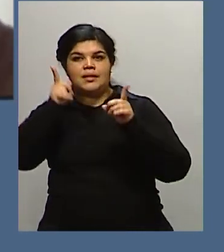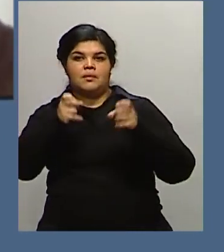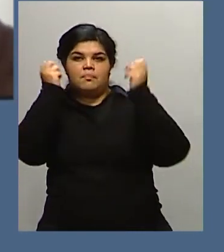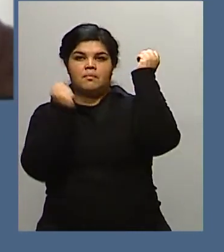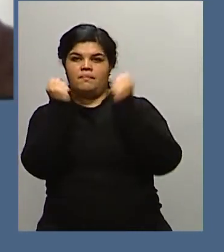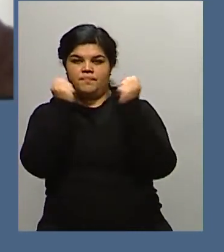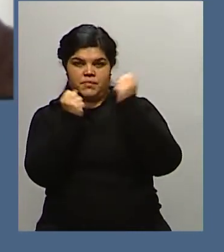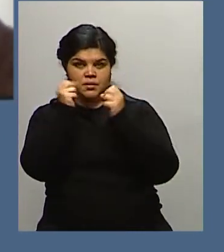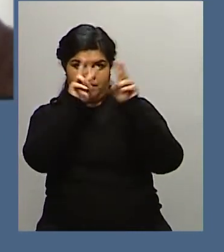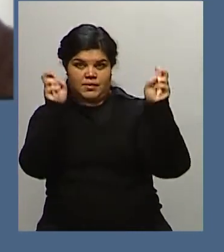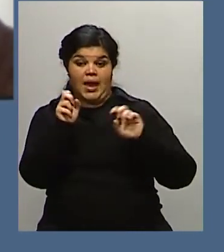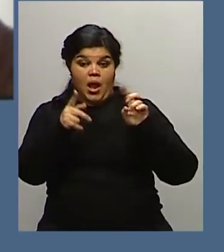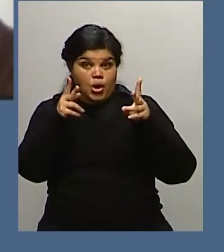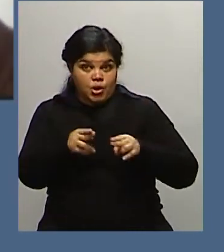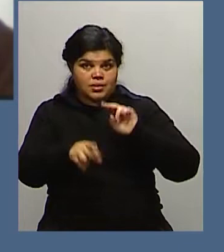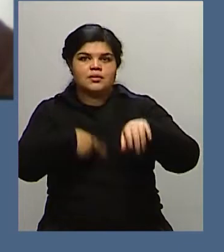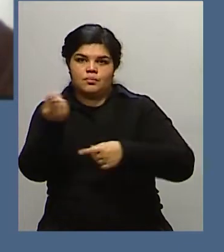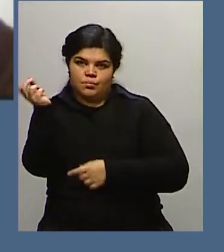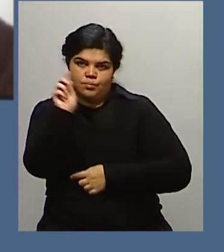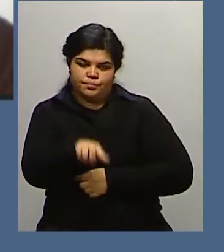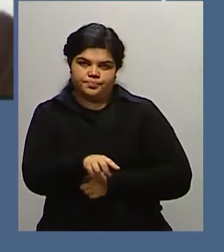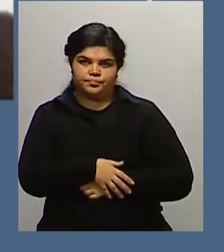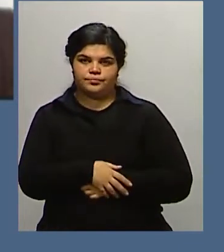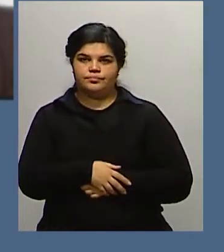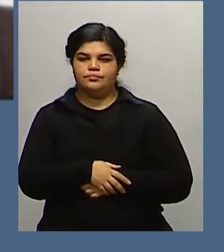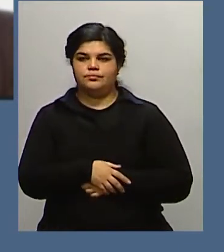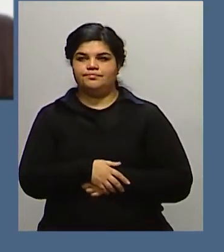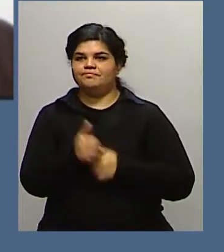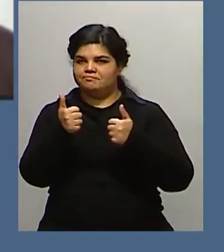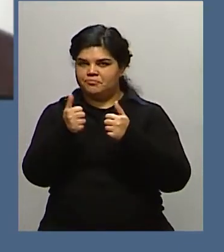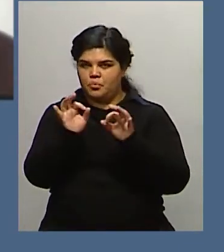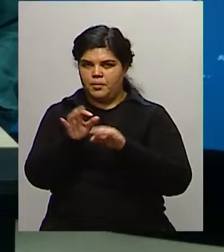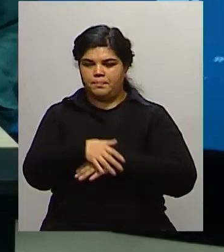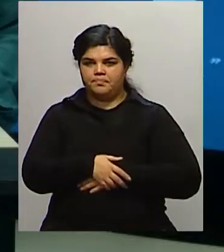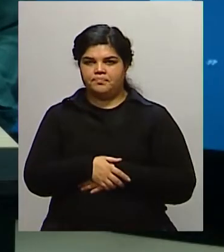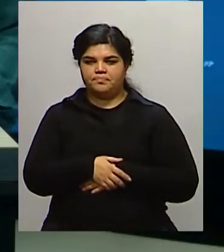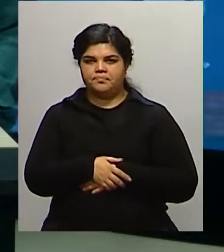pero después de estos minutitos que hacemos de pausa aquí en Señal. Ya regresamos. Muy bien, muy bien.